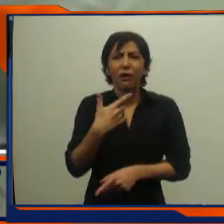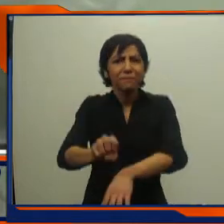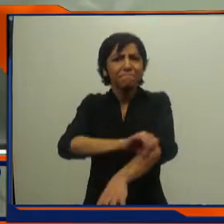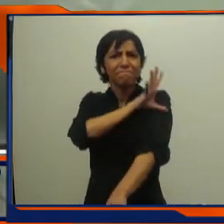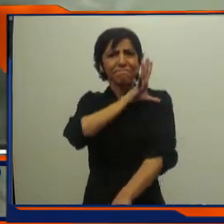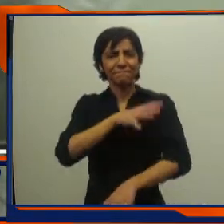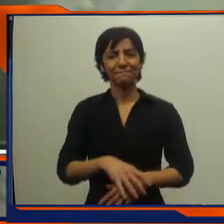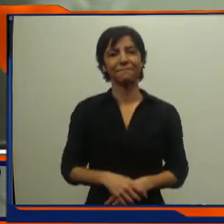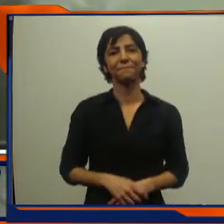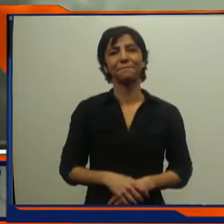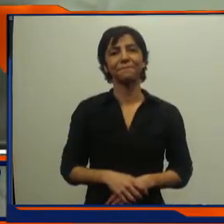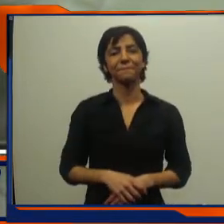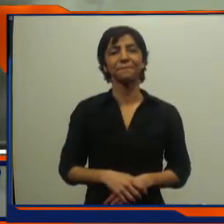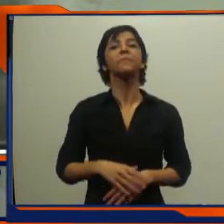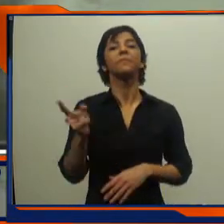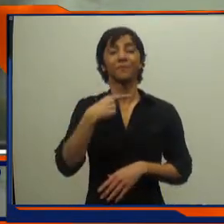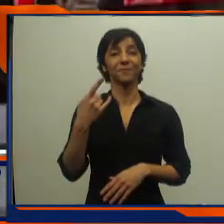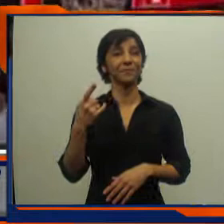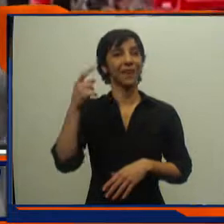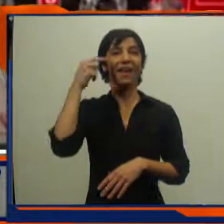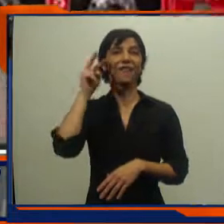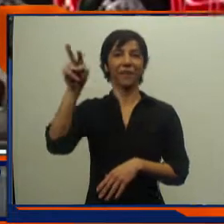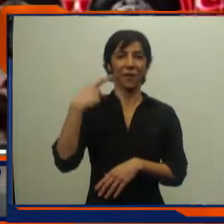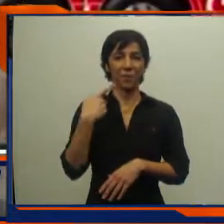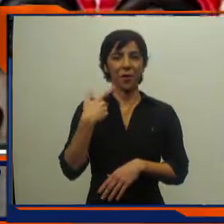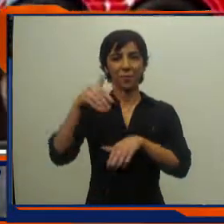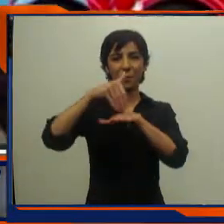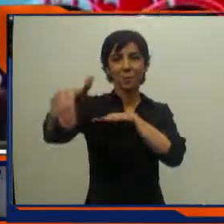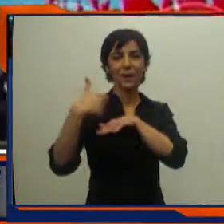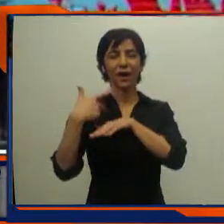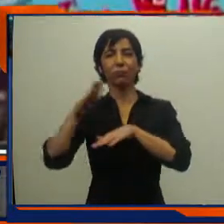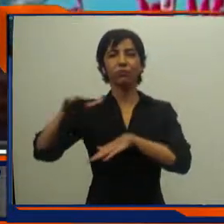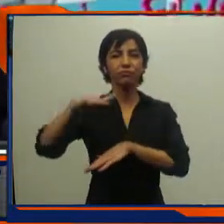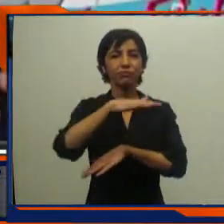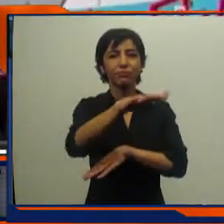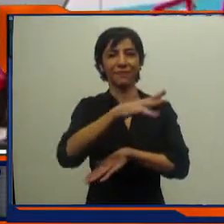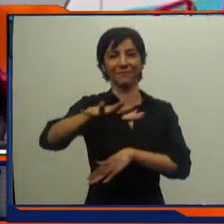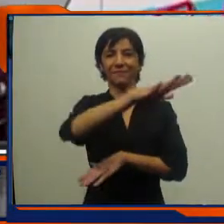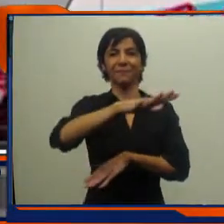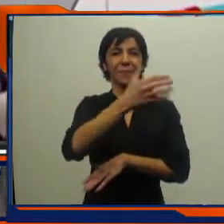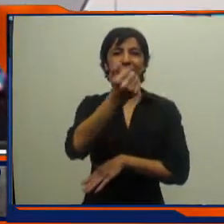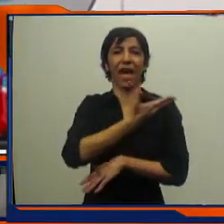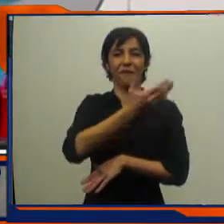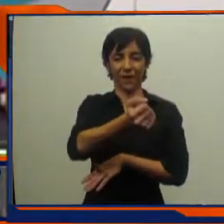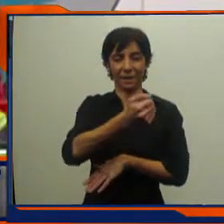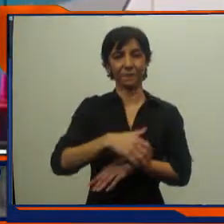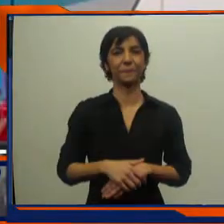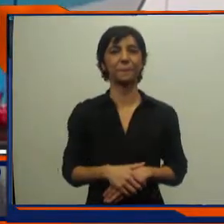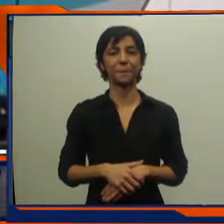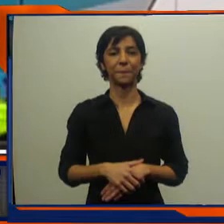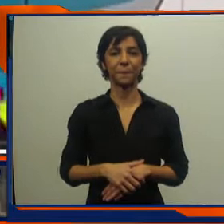Directo para el predio de la AFA, cuando lo vemos al Pipita Higuaín, dispuestos en ese colectivo que los iba a dejar directamente